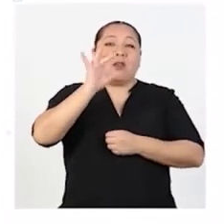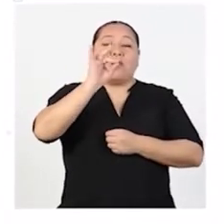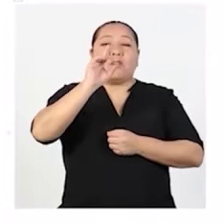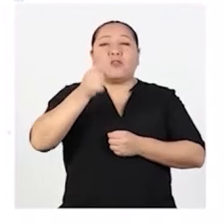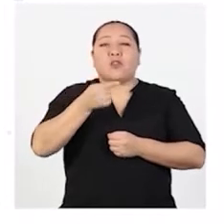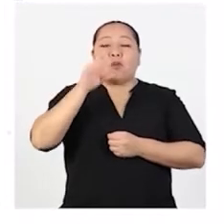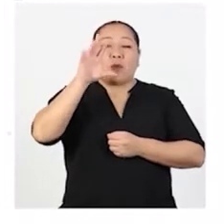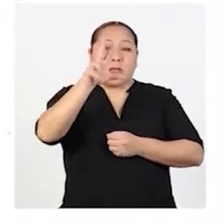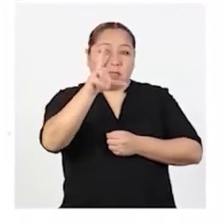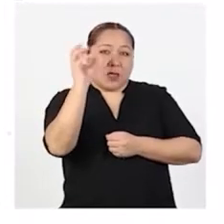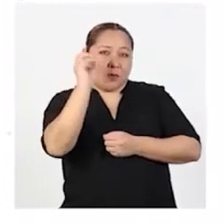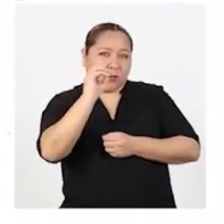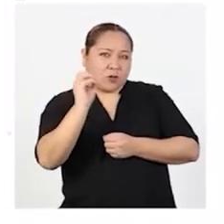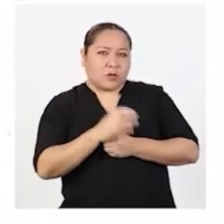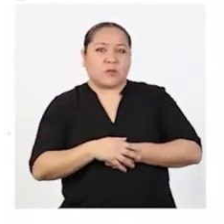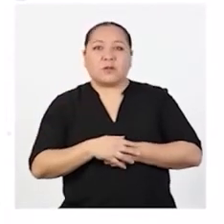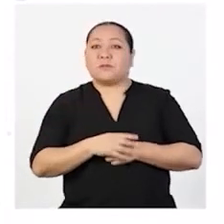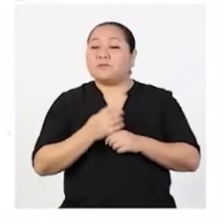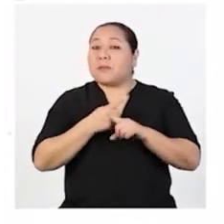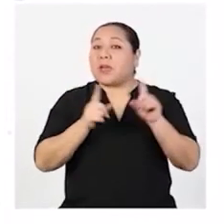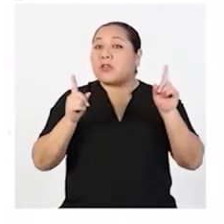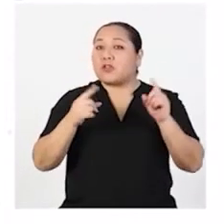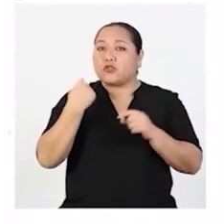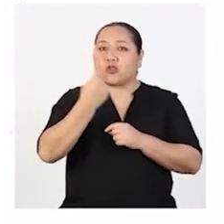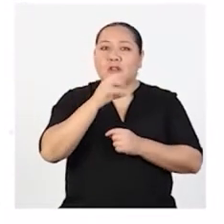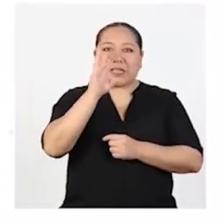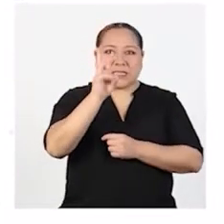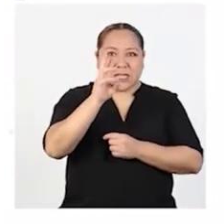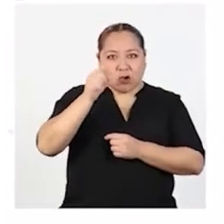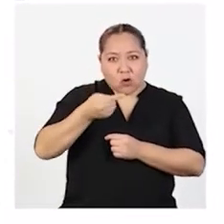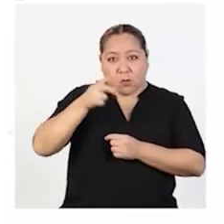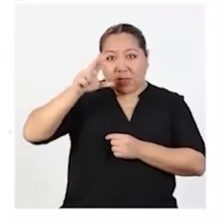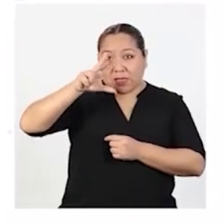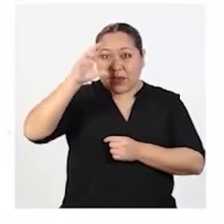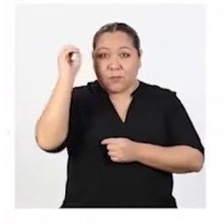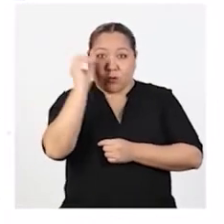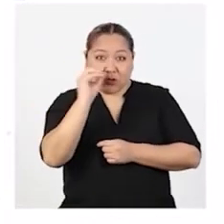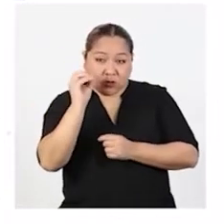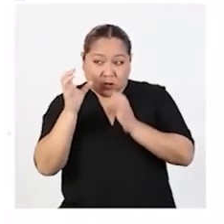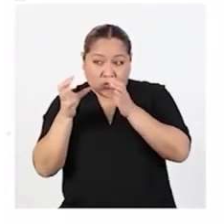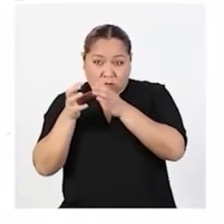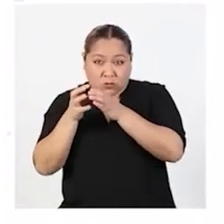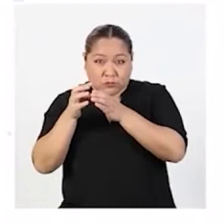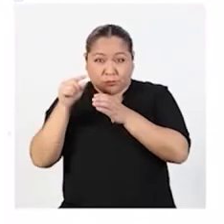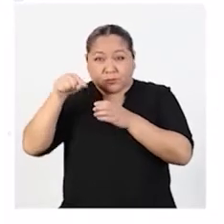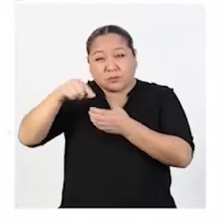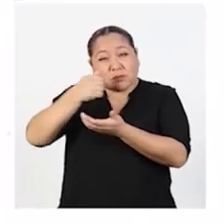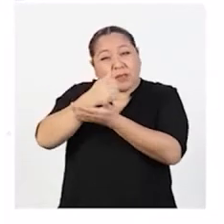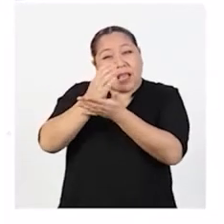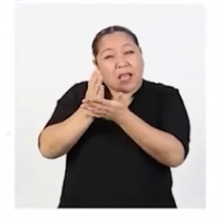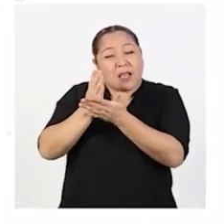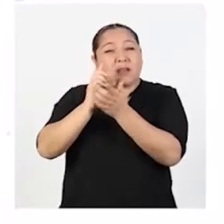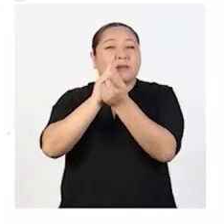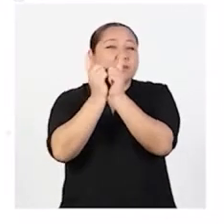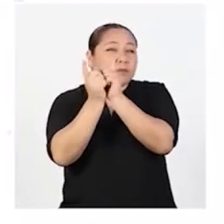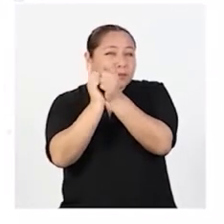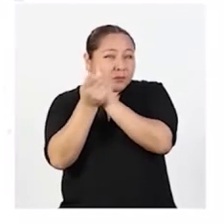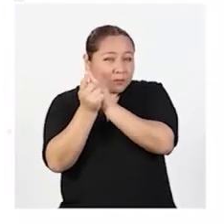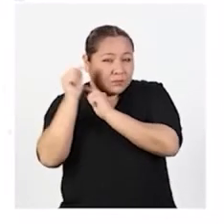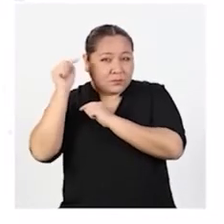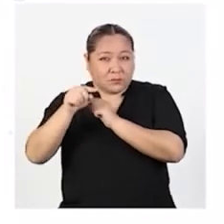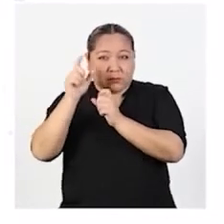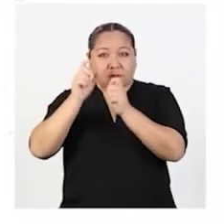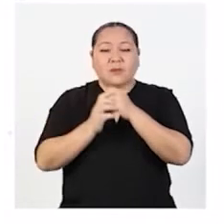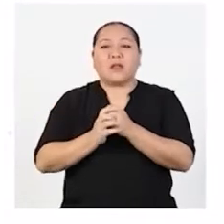8,3%, mientras que tan solo el 6,3% de variación humana se justificaba por medio de